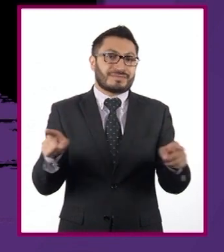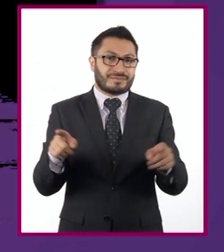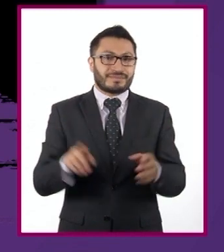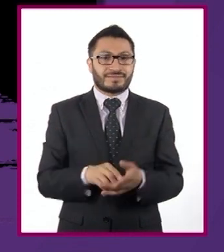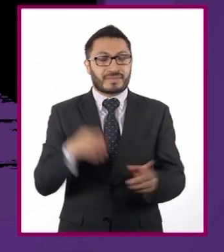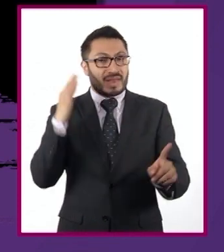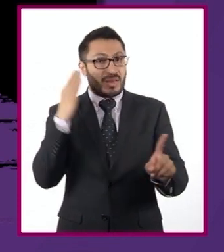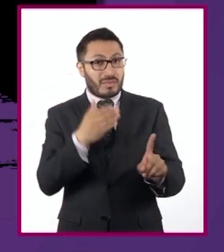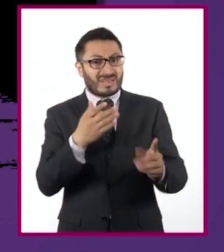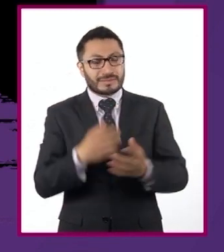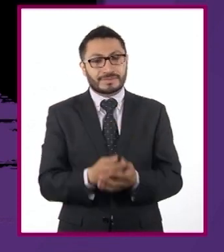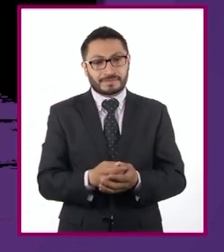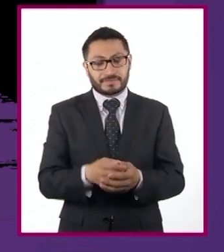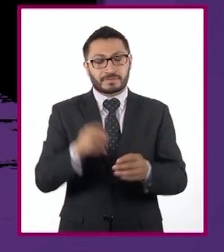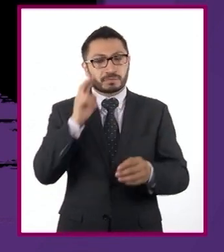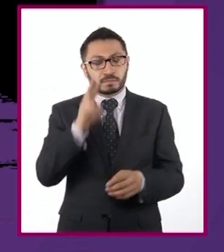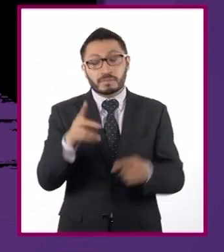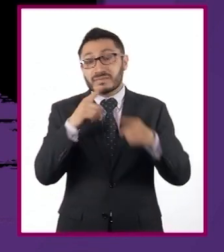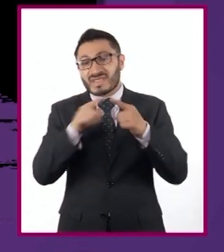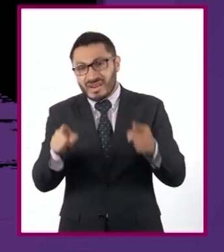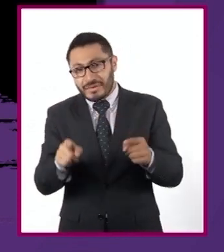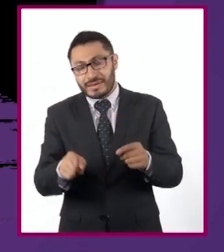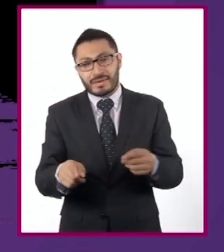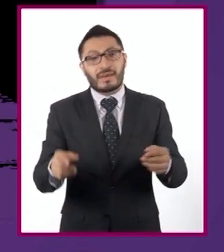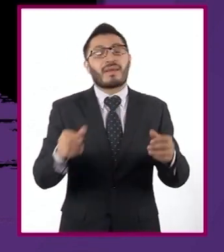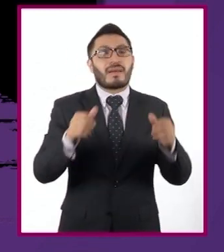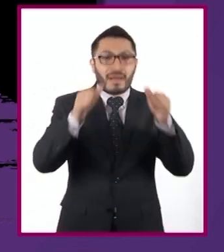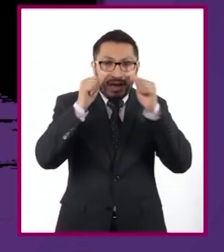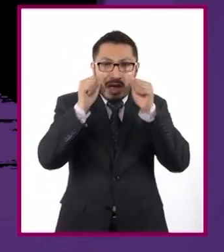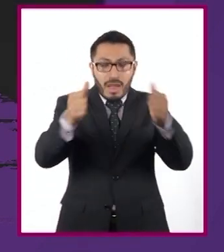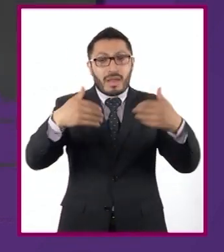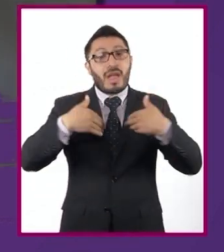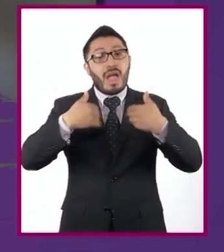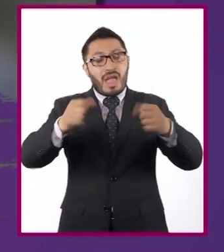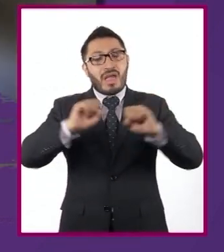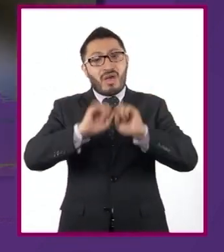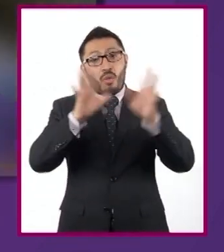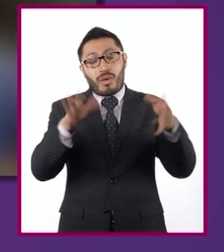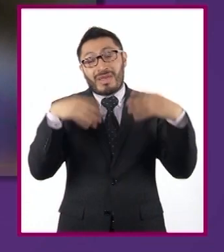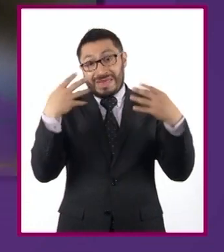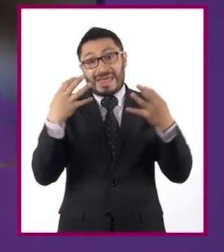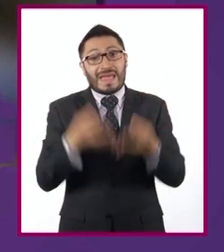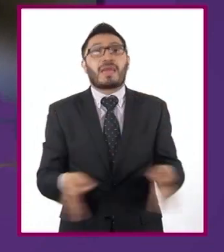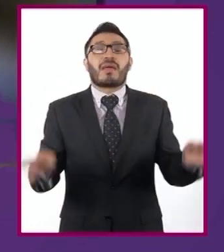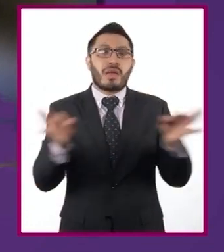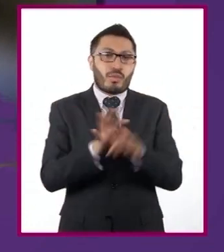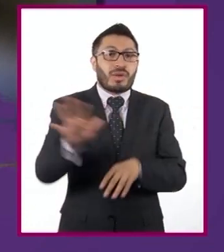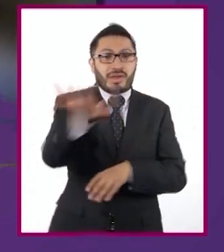las sensaciones son distintas y la percepción es un factor fundamental.